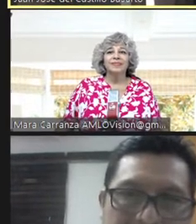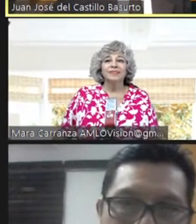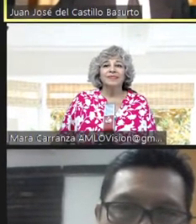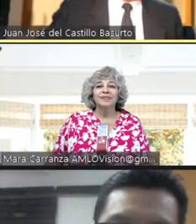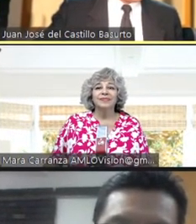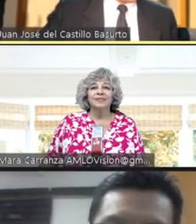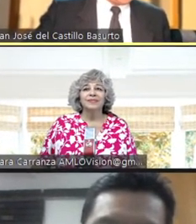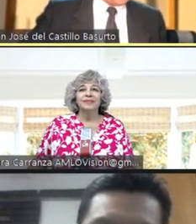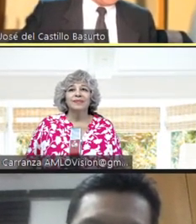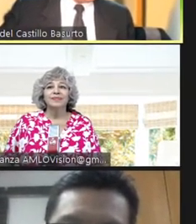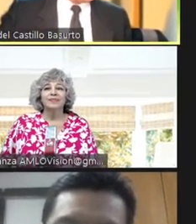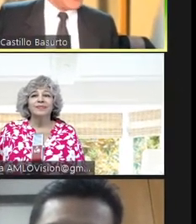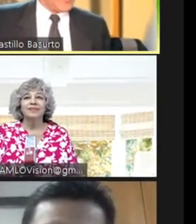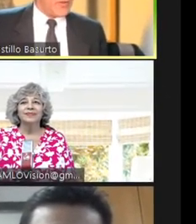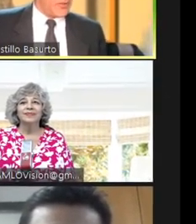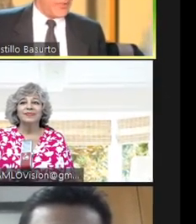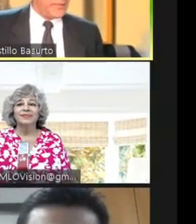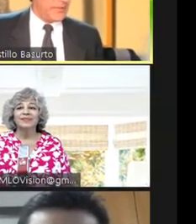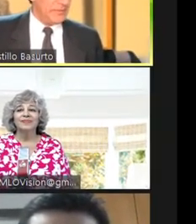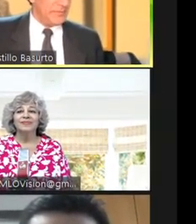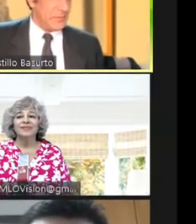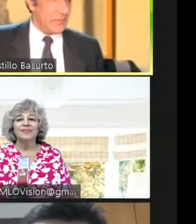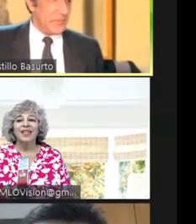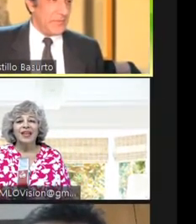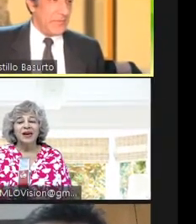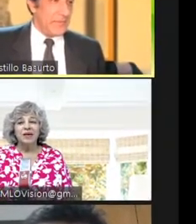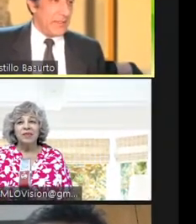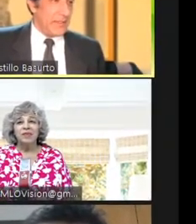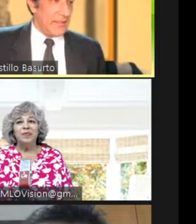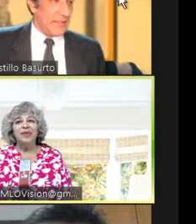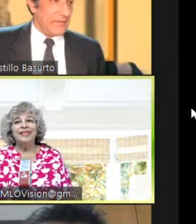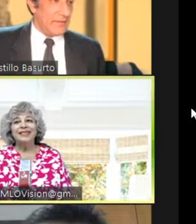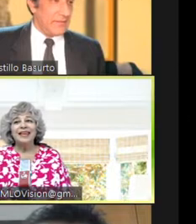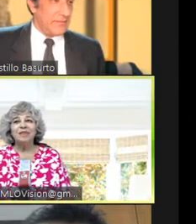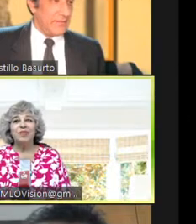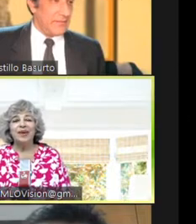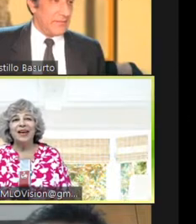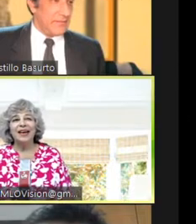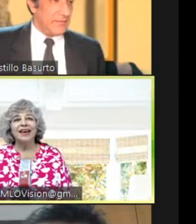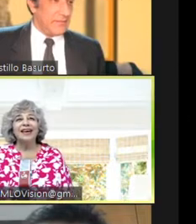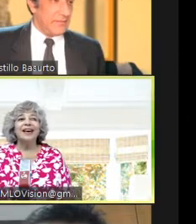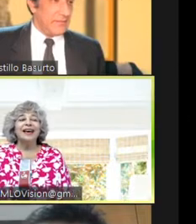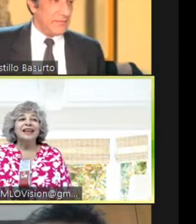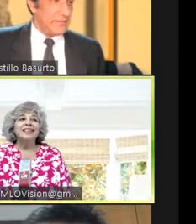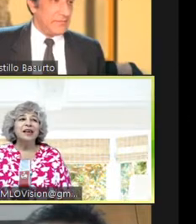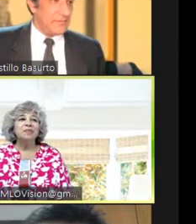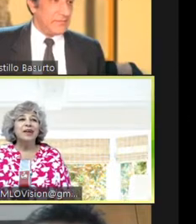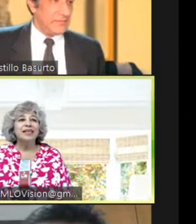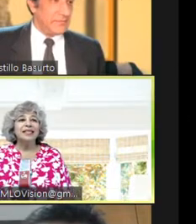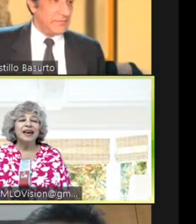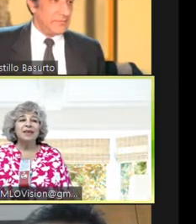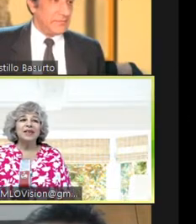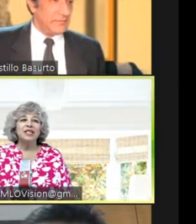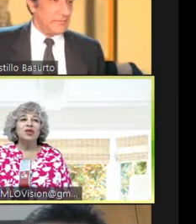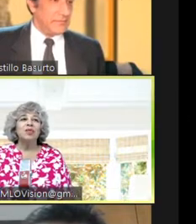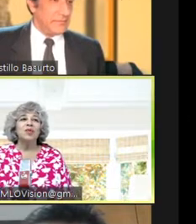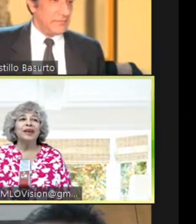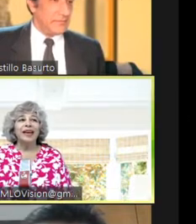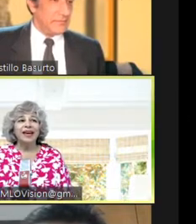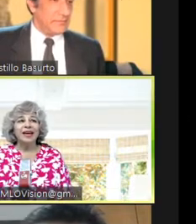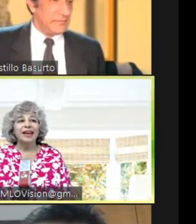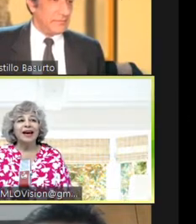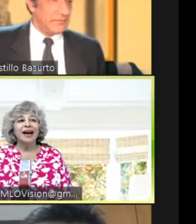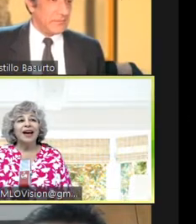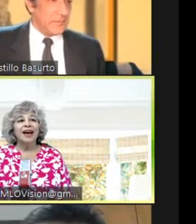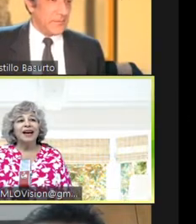nos mire usted como una colonia. Impresiones sobre eso. Pues sí, porque siempre se ha visto como